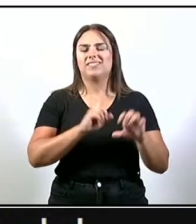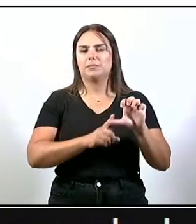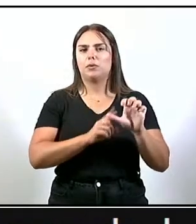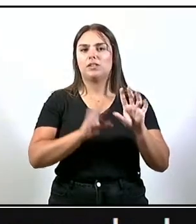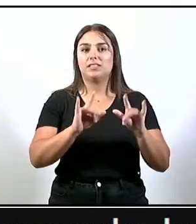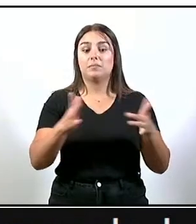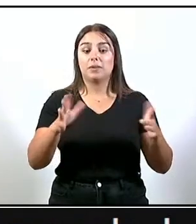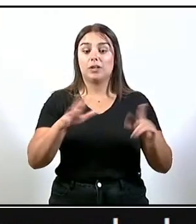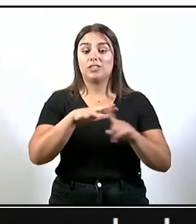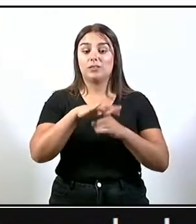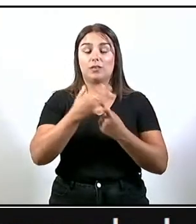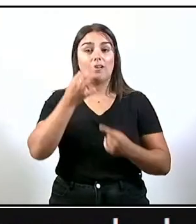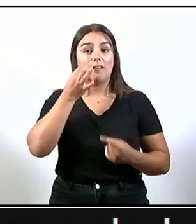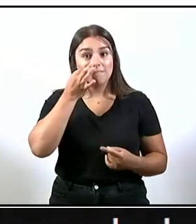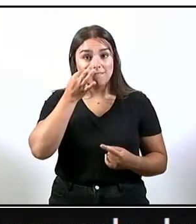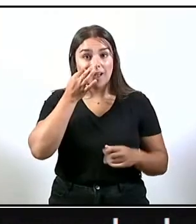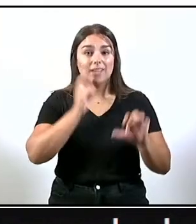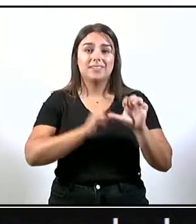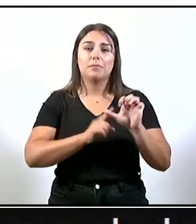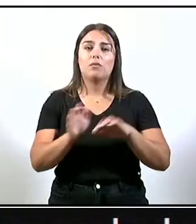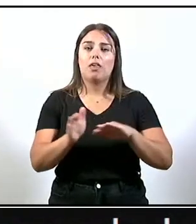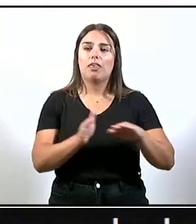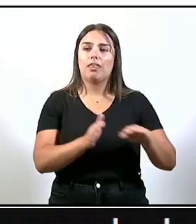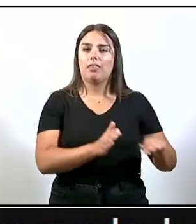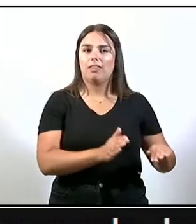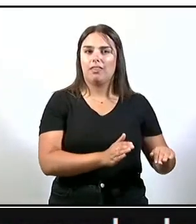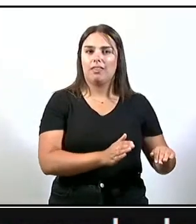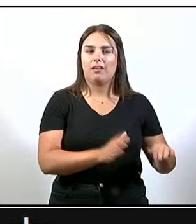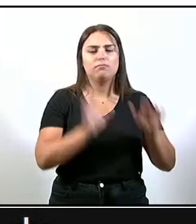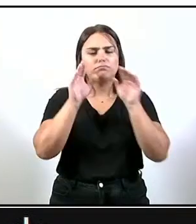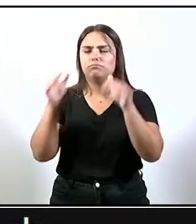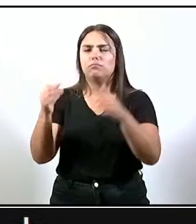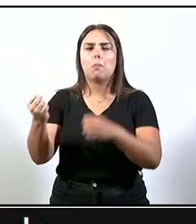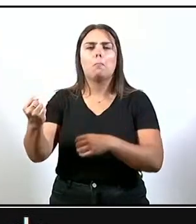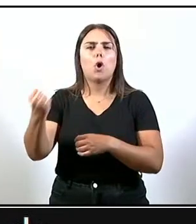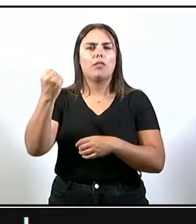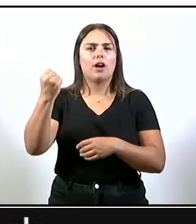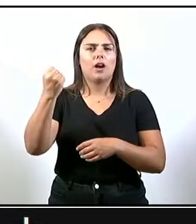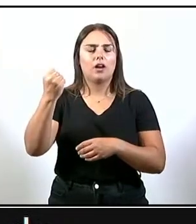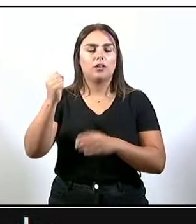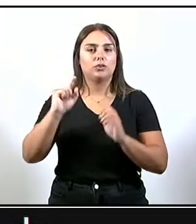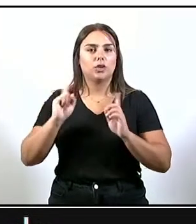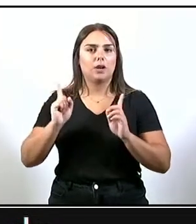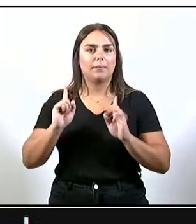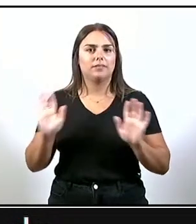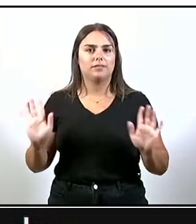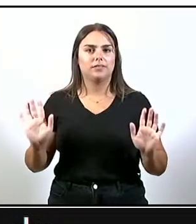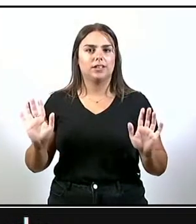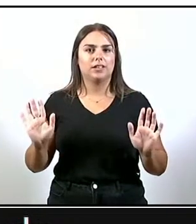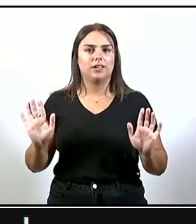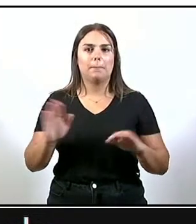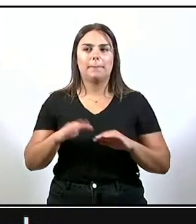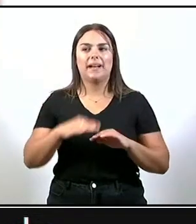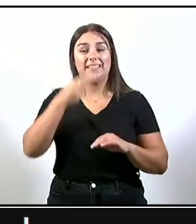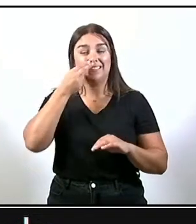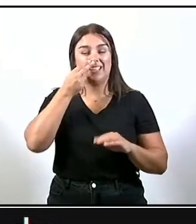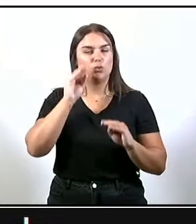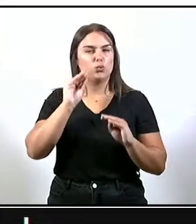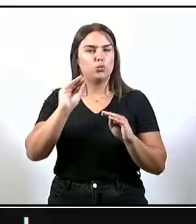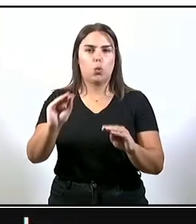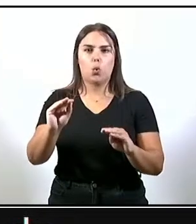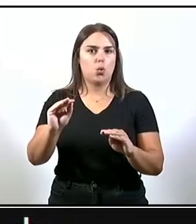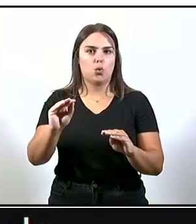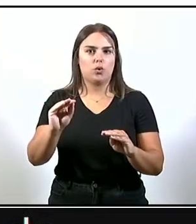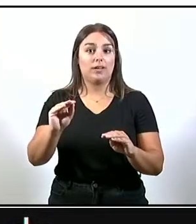supremo se han olvidado de Extremadura. Y han optado por sus intereses, y además por sus